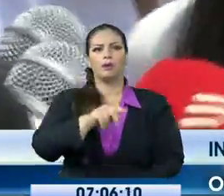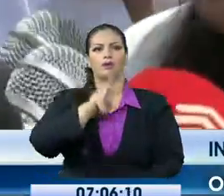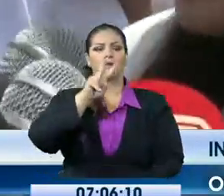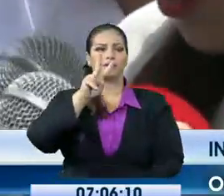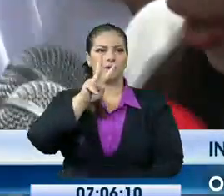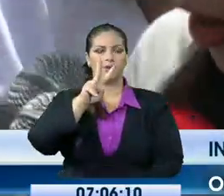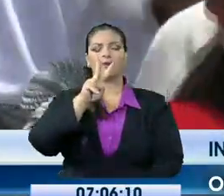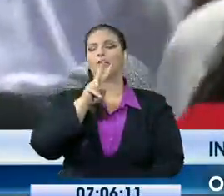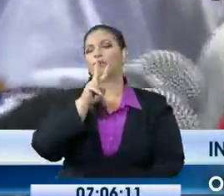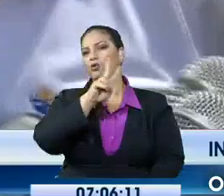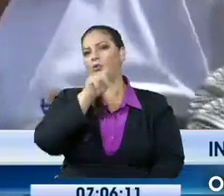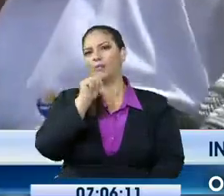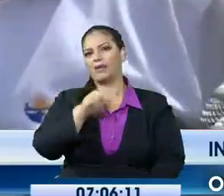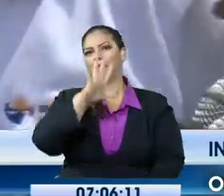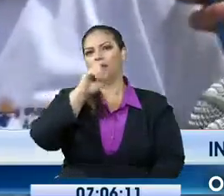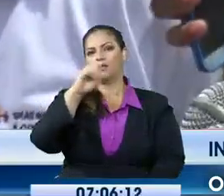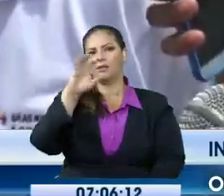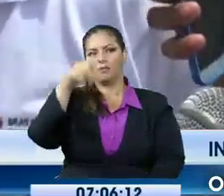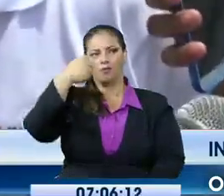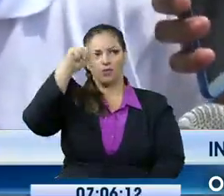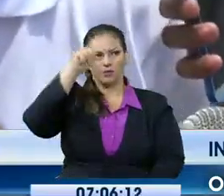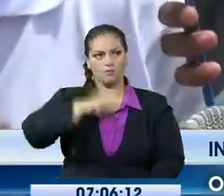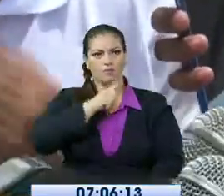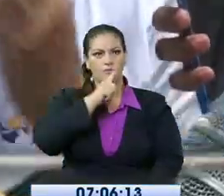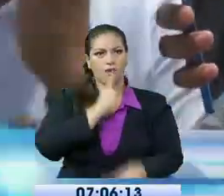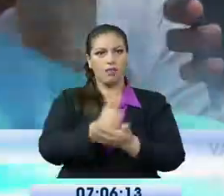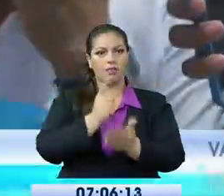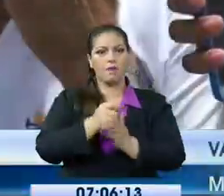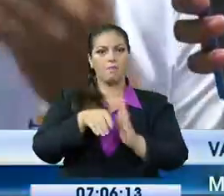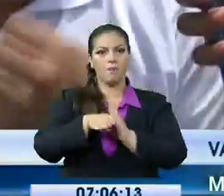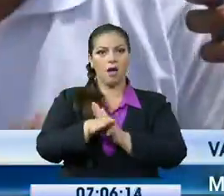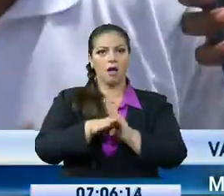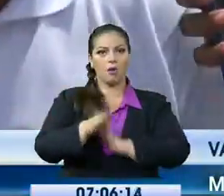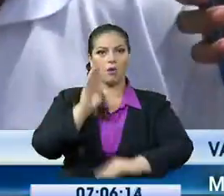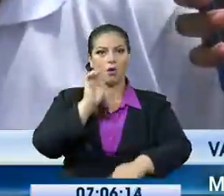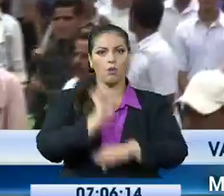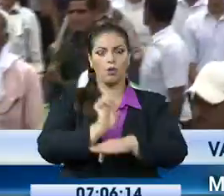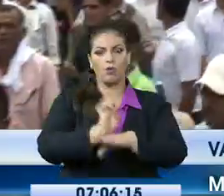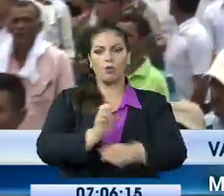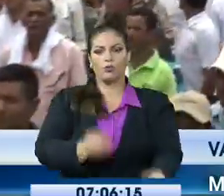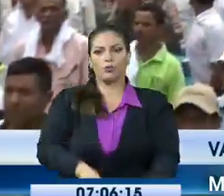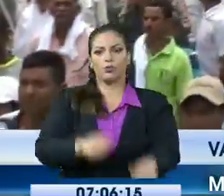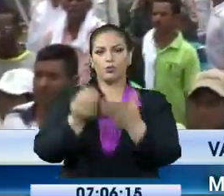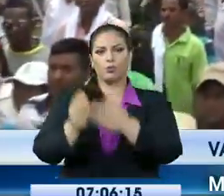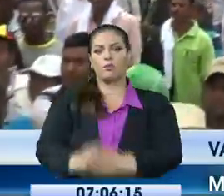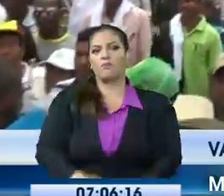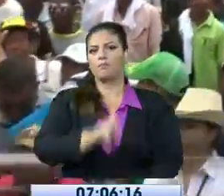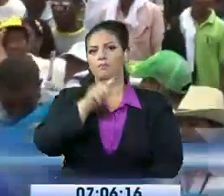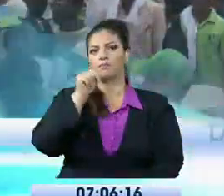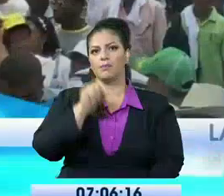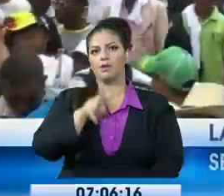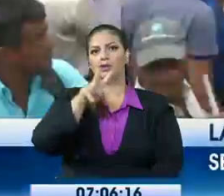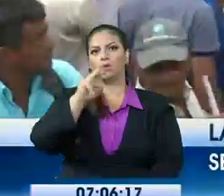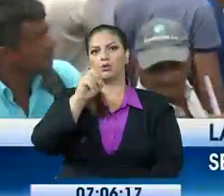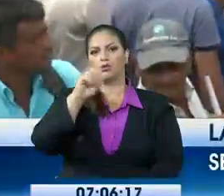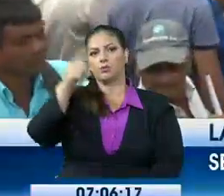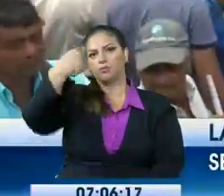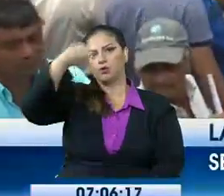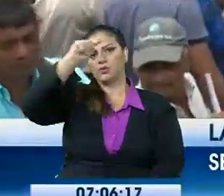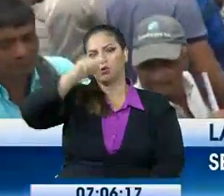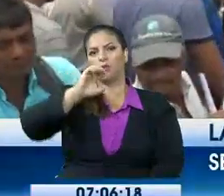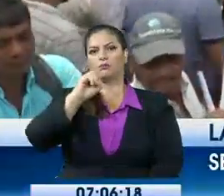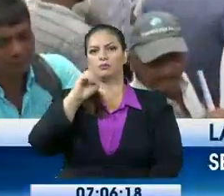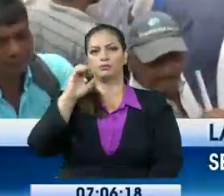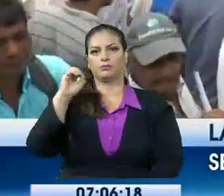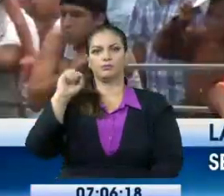mano con Banecuador se van a entregar $1,200 millones. Se espera que más de 15,000 agricultores